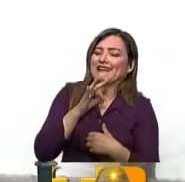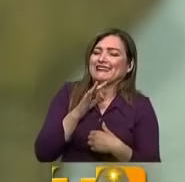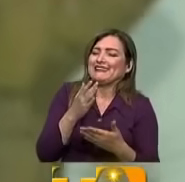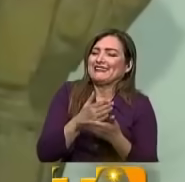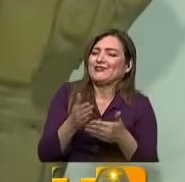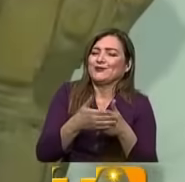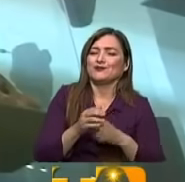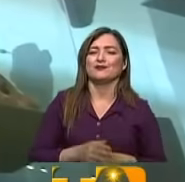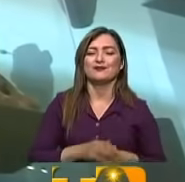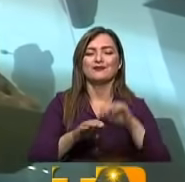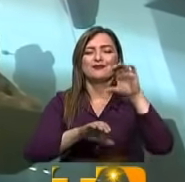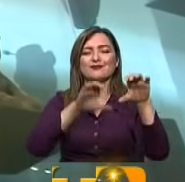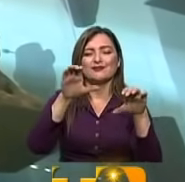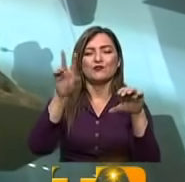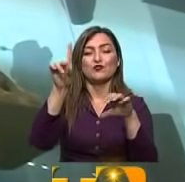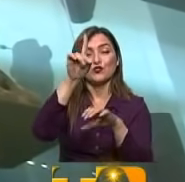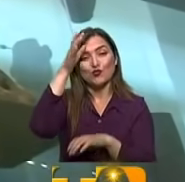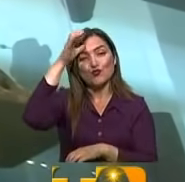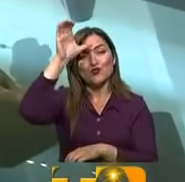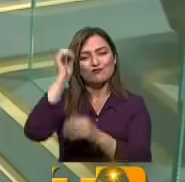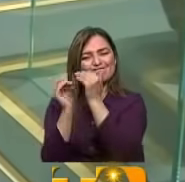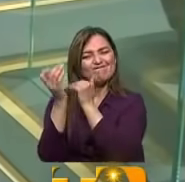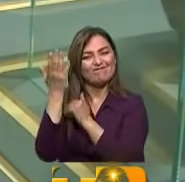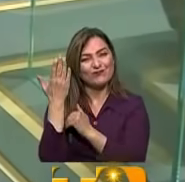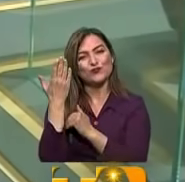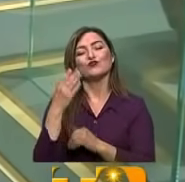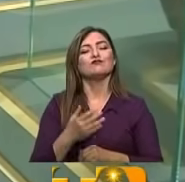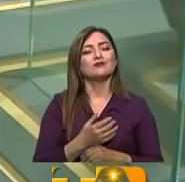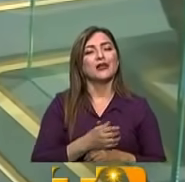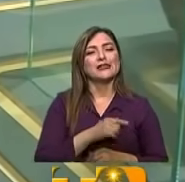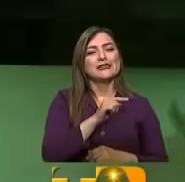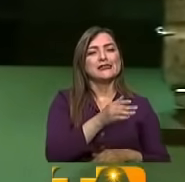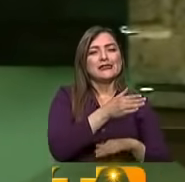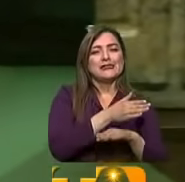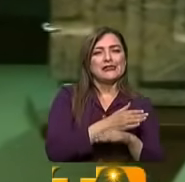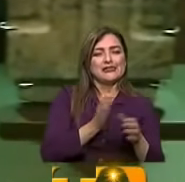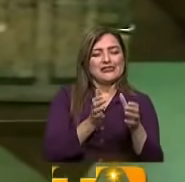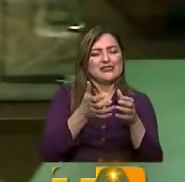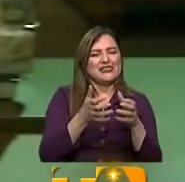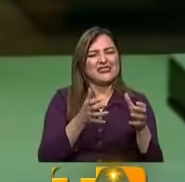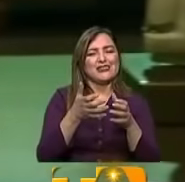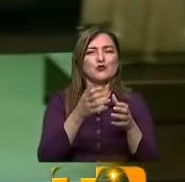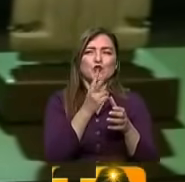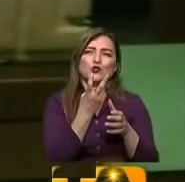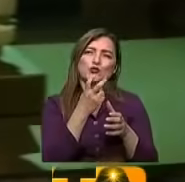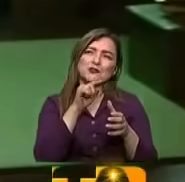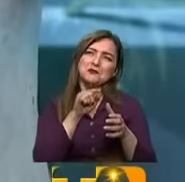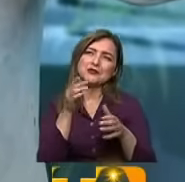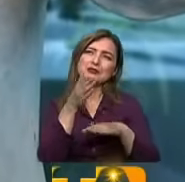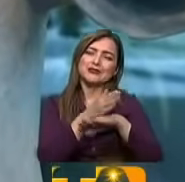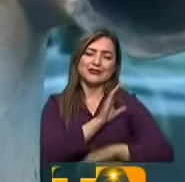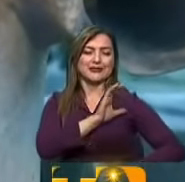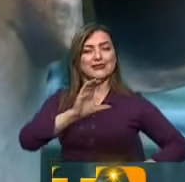representadas 21 culturas prehispánicas del Ecuador que van desde el periodo precerámico, es decir, aproximadamente el 12.000